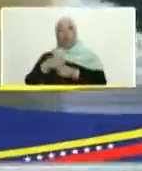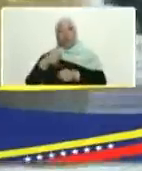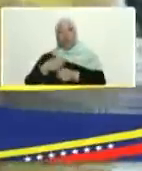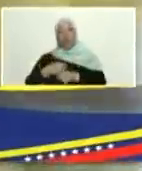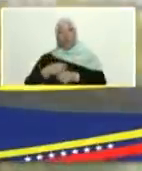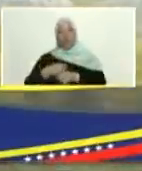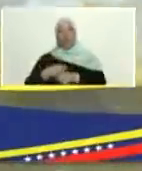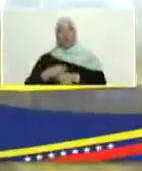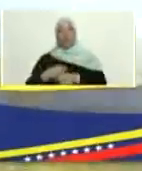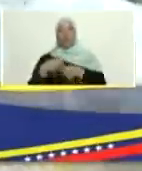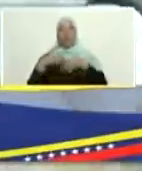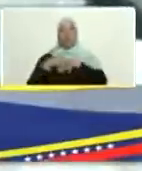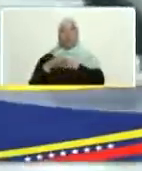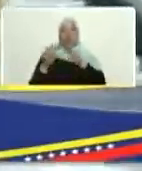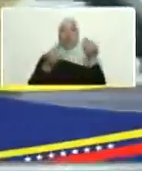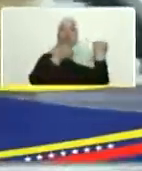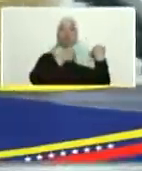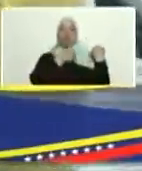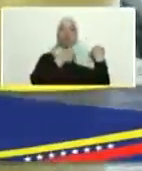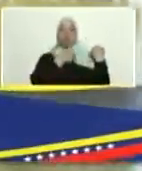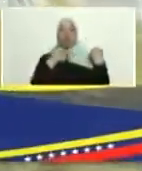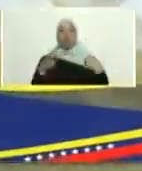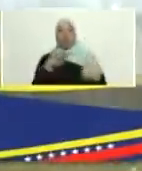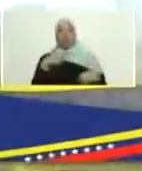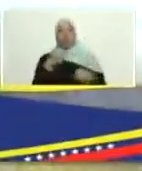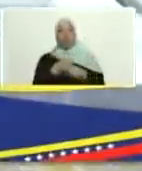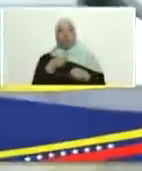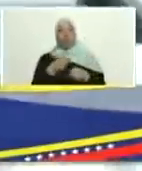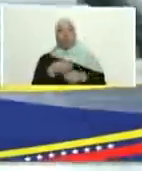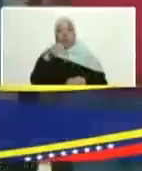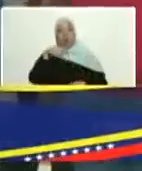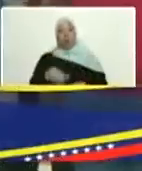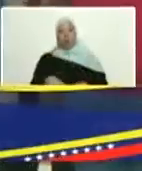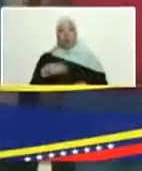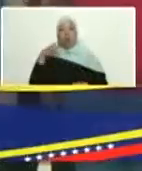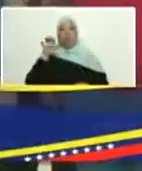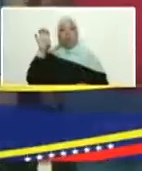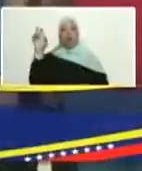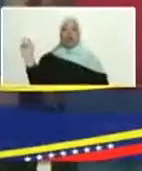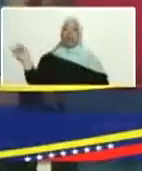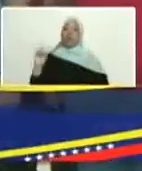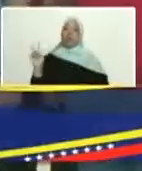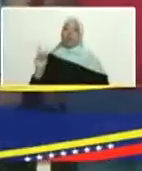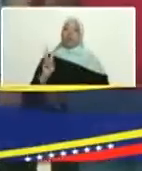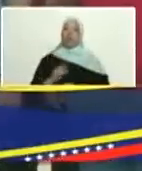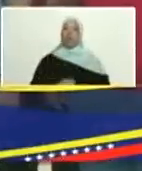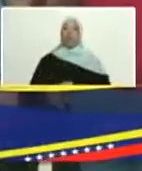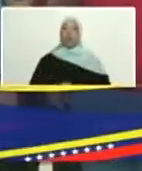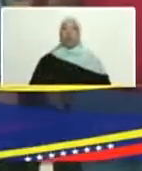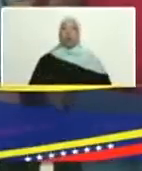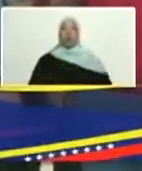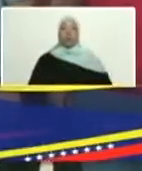protagonistas, somos los responsables de la recuperación de esta patria Venezuela.